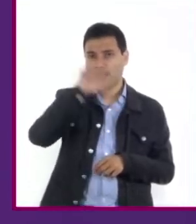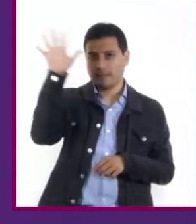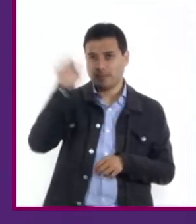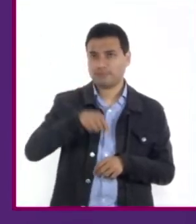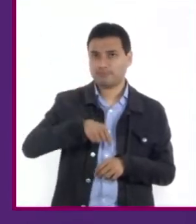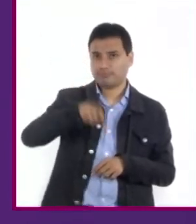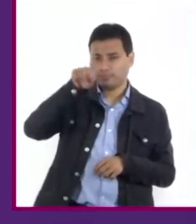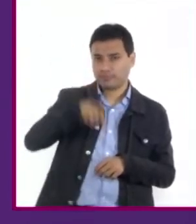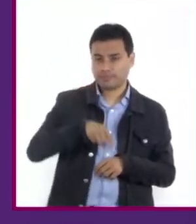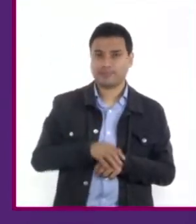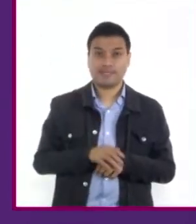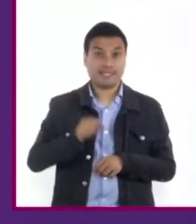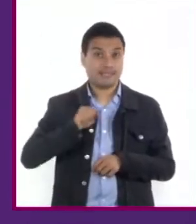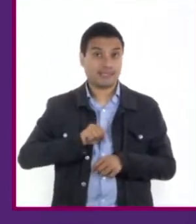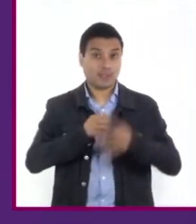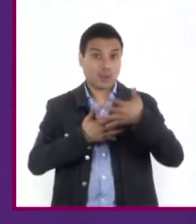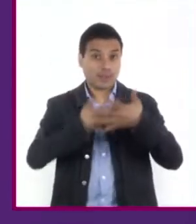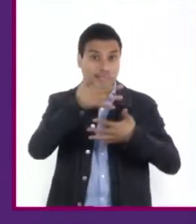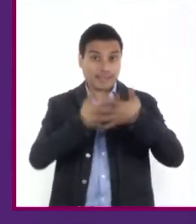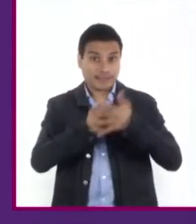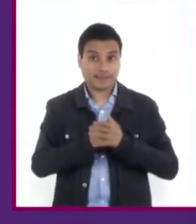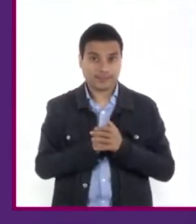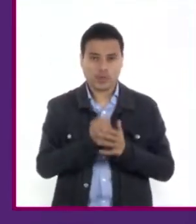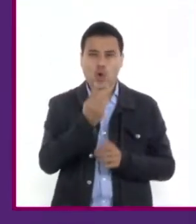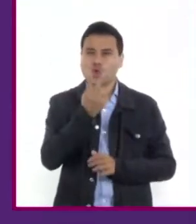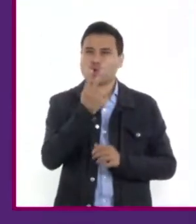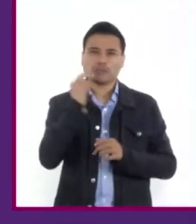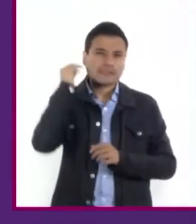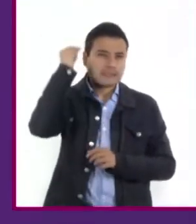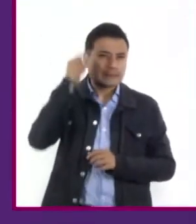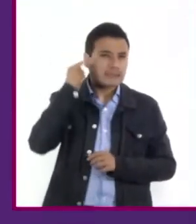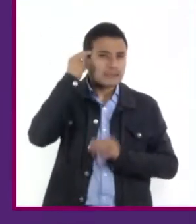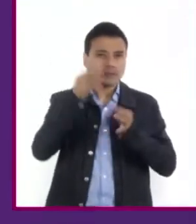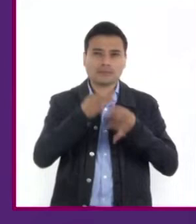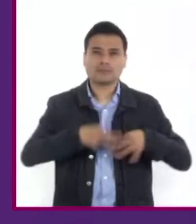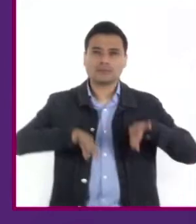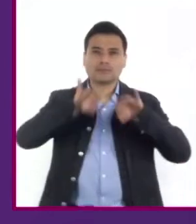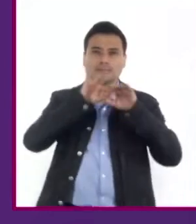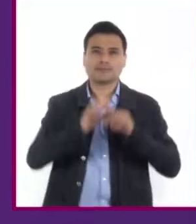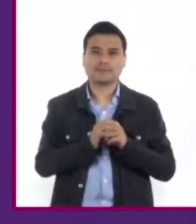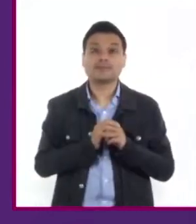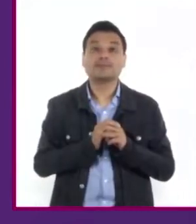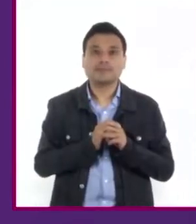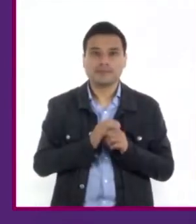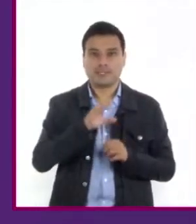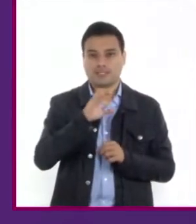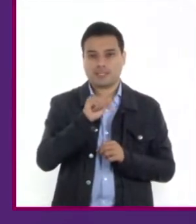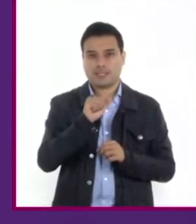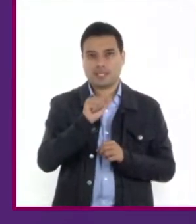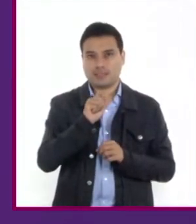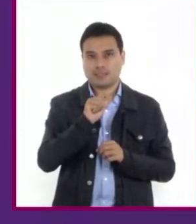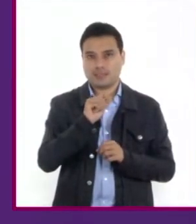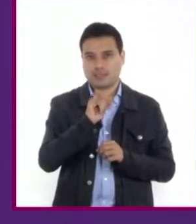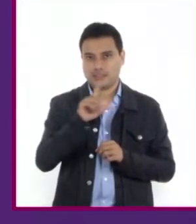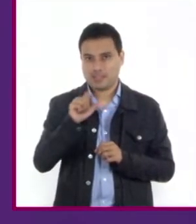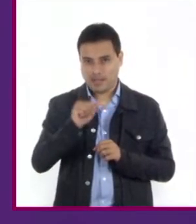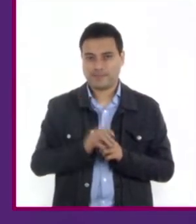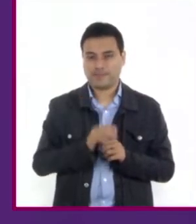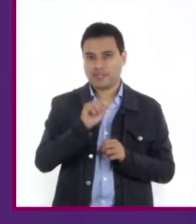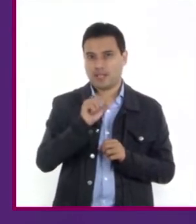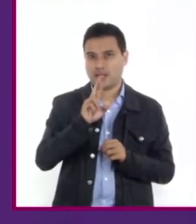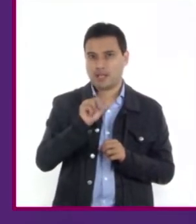En el siglo XV, los dos reinos más importantes de la península ibérica eran Castilla y Aragón.